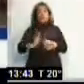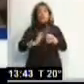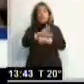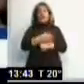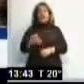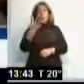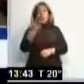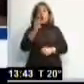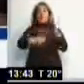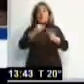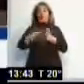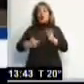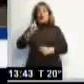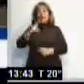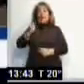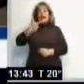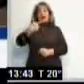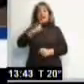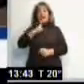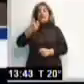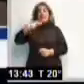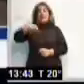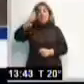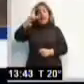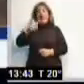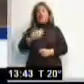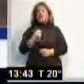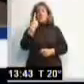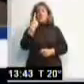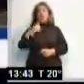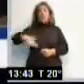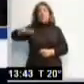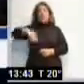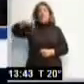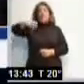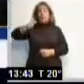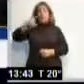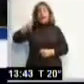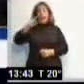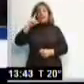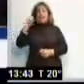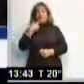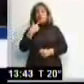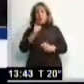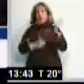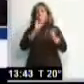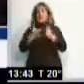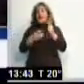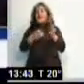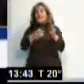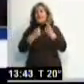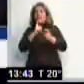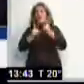de 4 en Castañares y uno solamente en Palacios. Justamente aquellas personas que vean gente que necesita un lugar